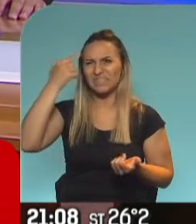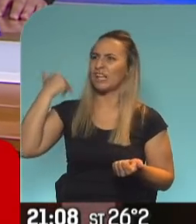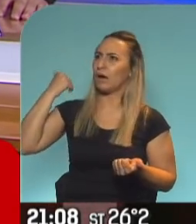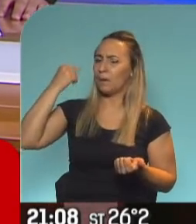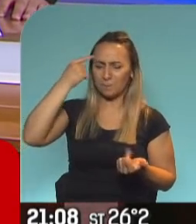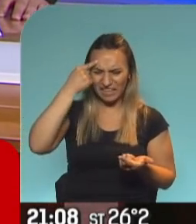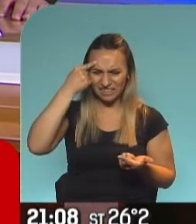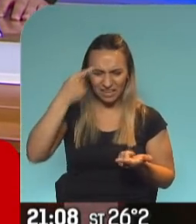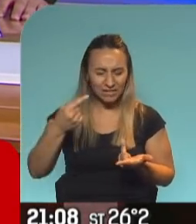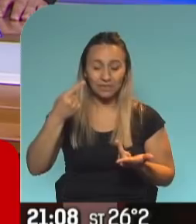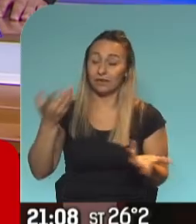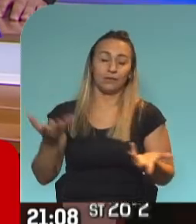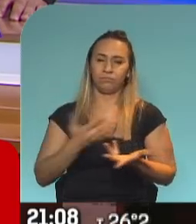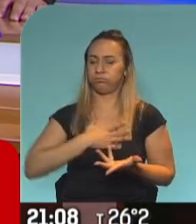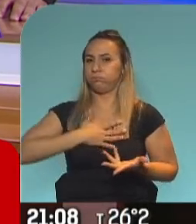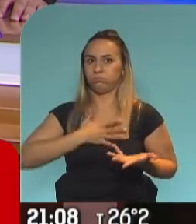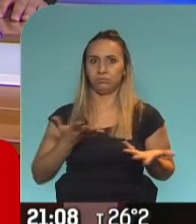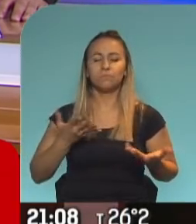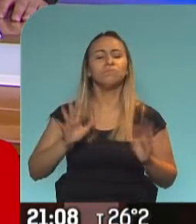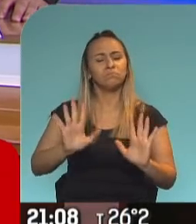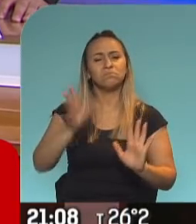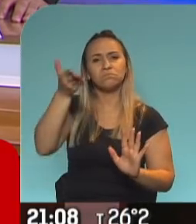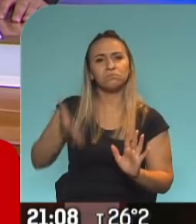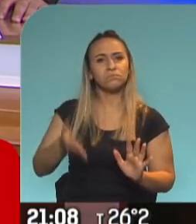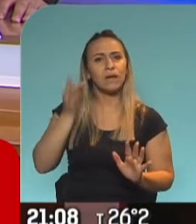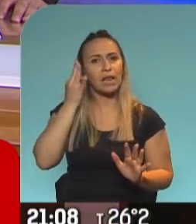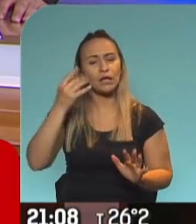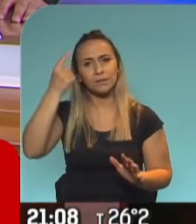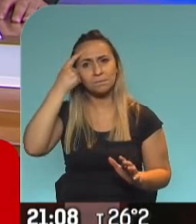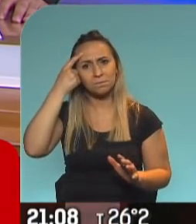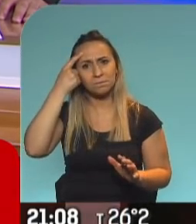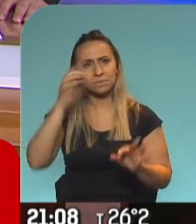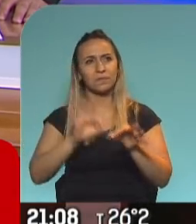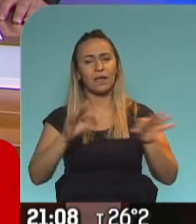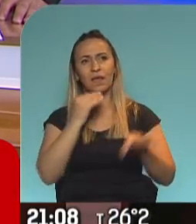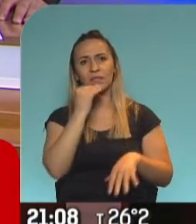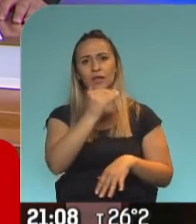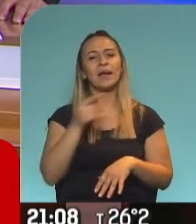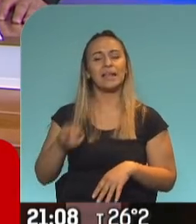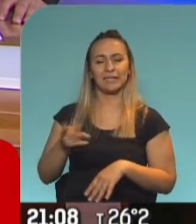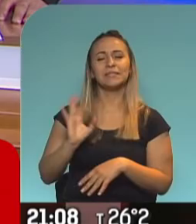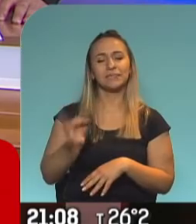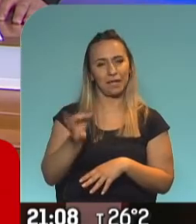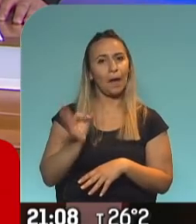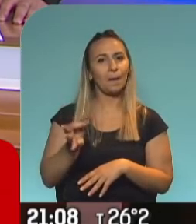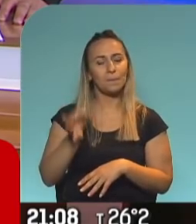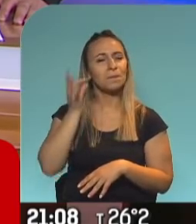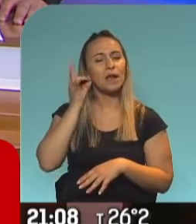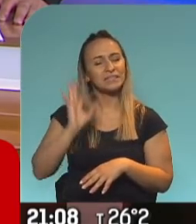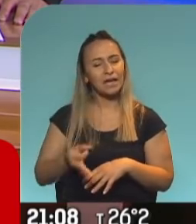pasado, en esa frase, la entrelínea de esa frase era lo que él sabía que se había